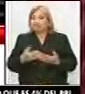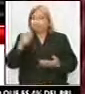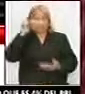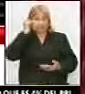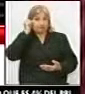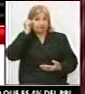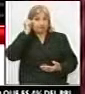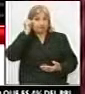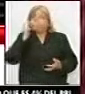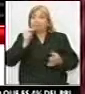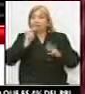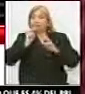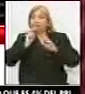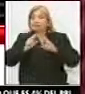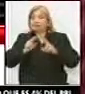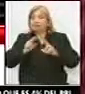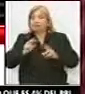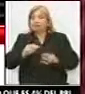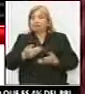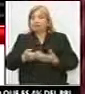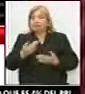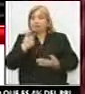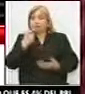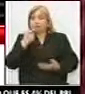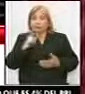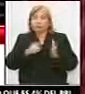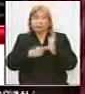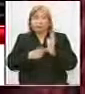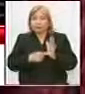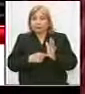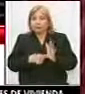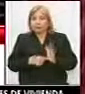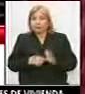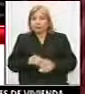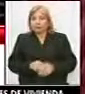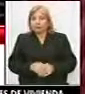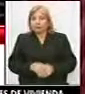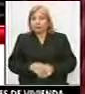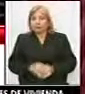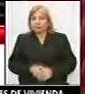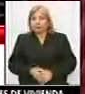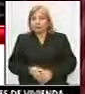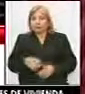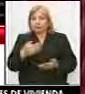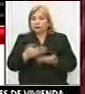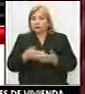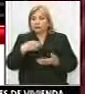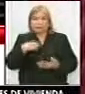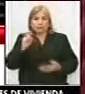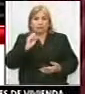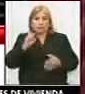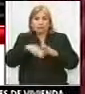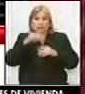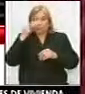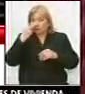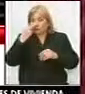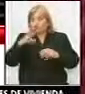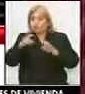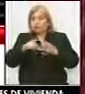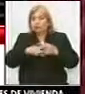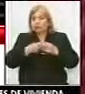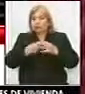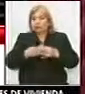las respuestas anteriores a mis colegas, cuando usted señala esto lo encargaba tal supervisor o esto yo no lo encontré, ya lo habían